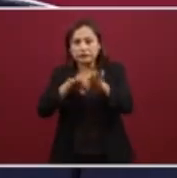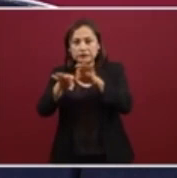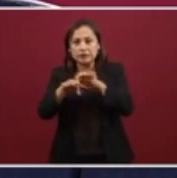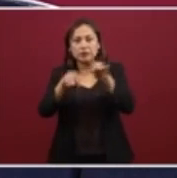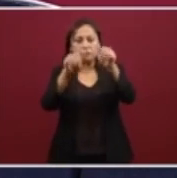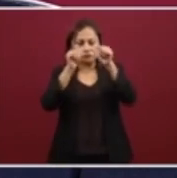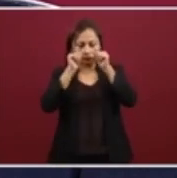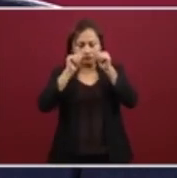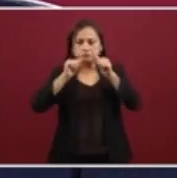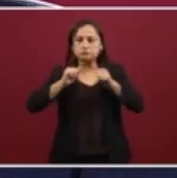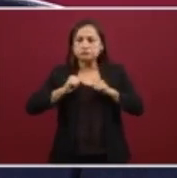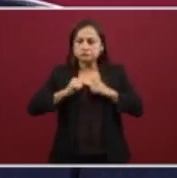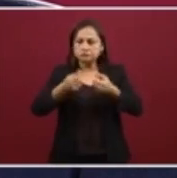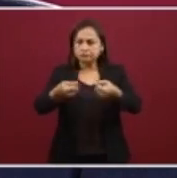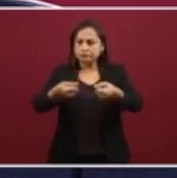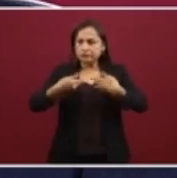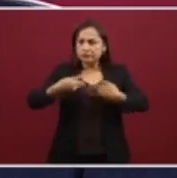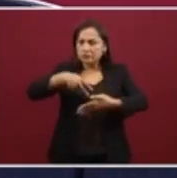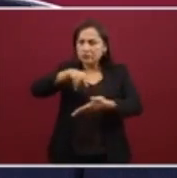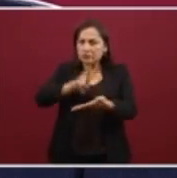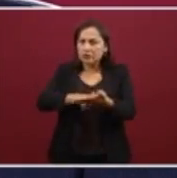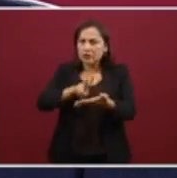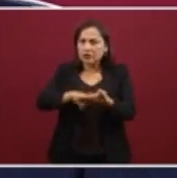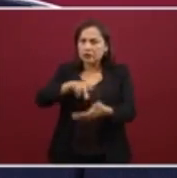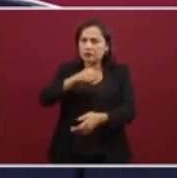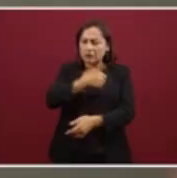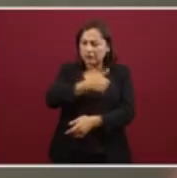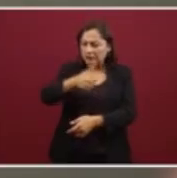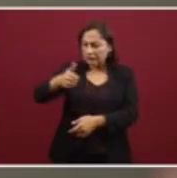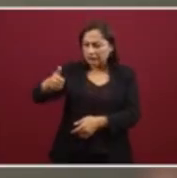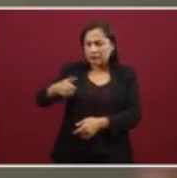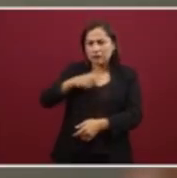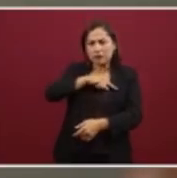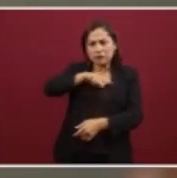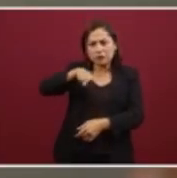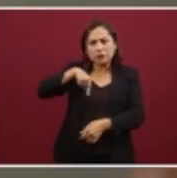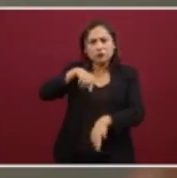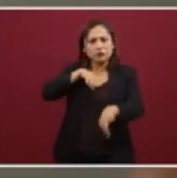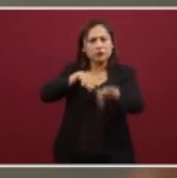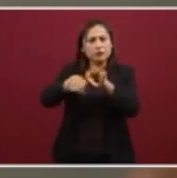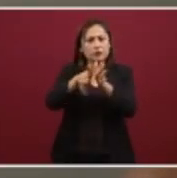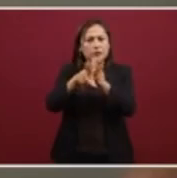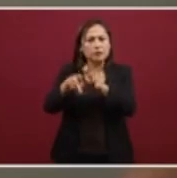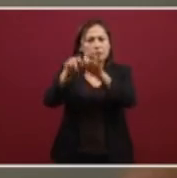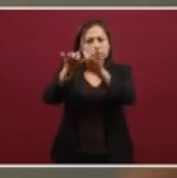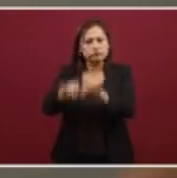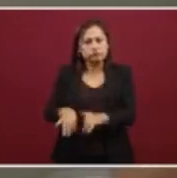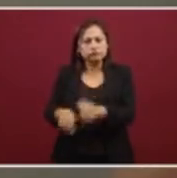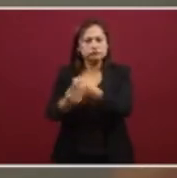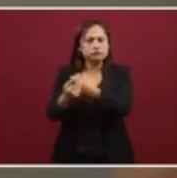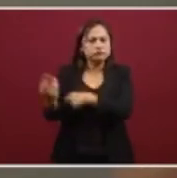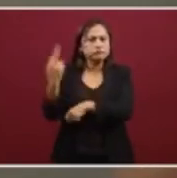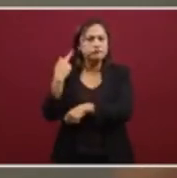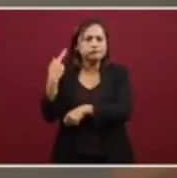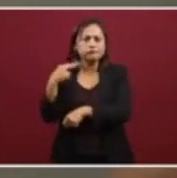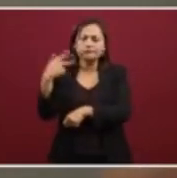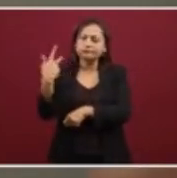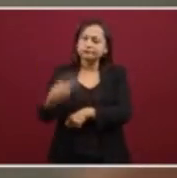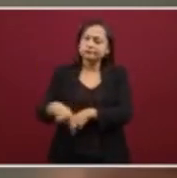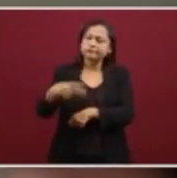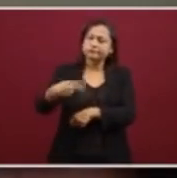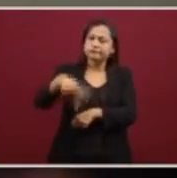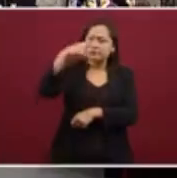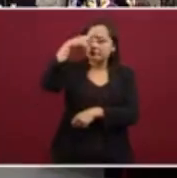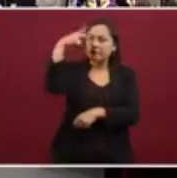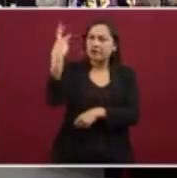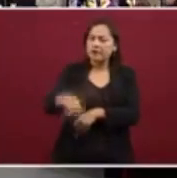nos merecemos todos y cada uno, quienes representamos a los medios de comunicación en este maravilloso país. Eso es todo, señor presidente, y estoy a